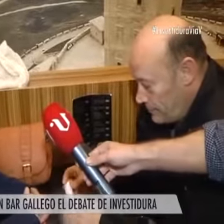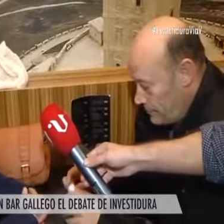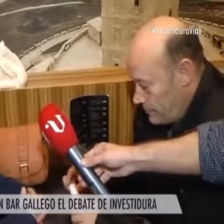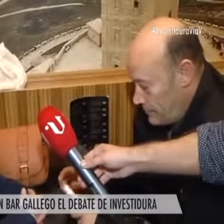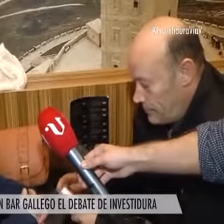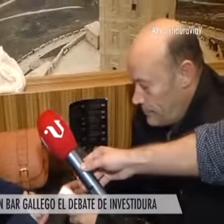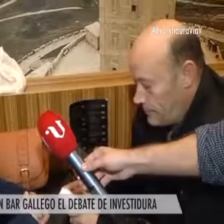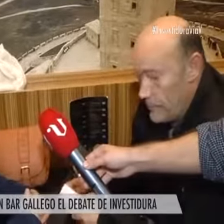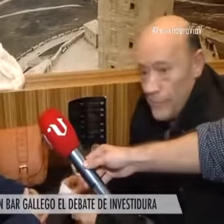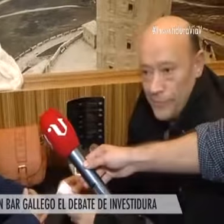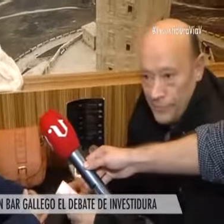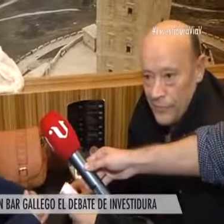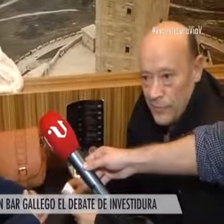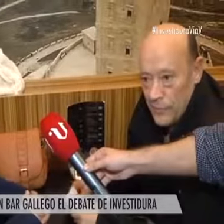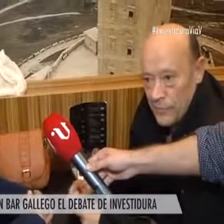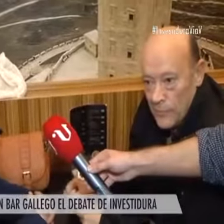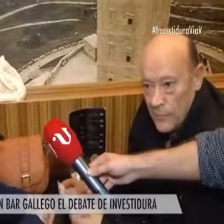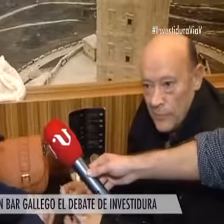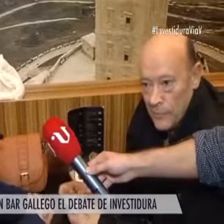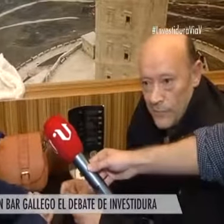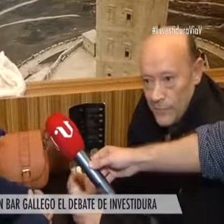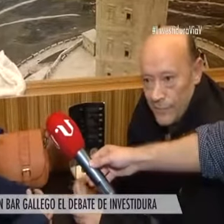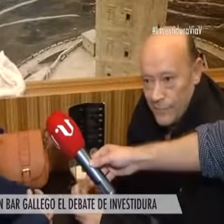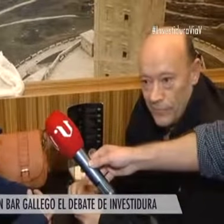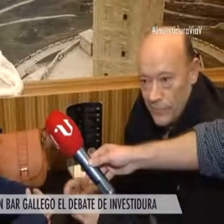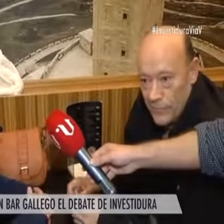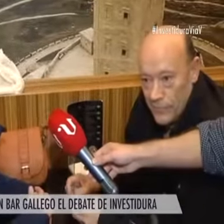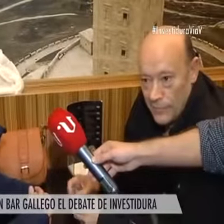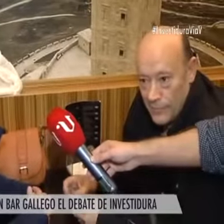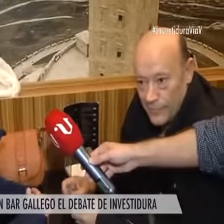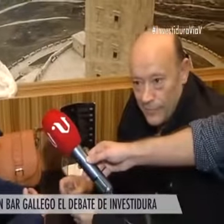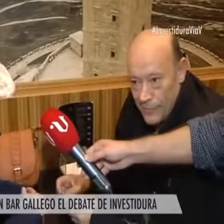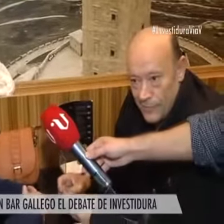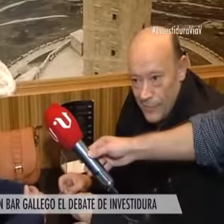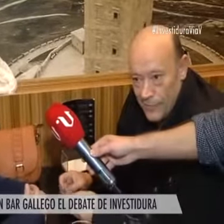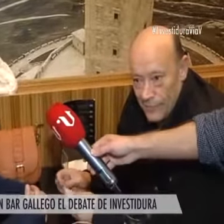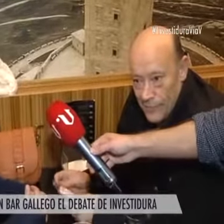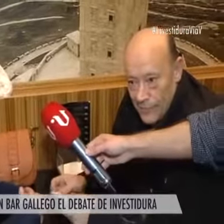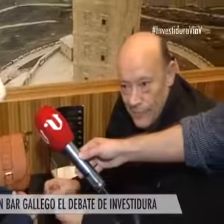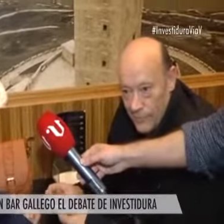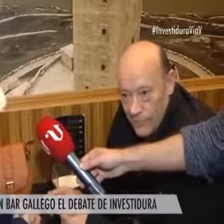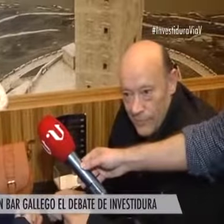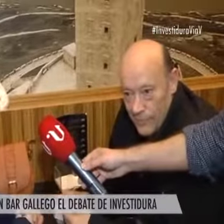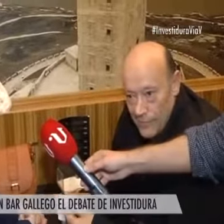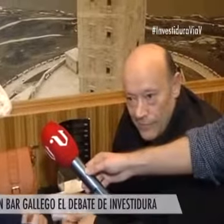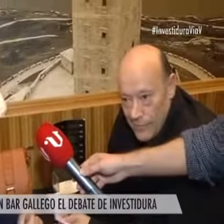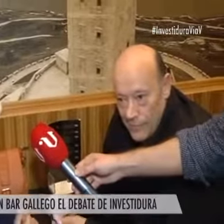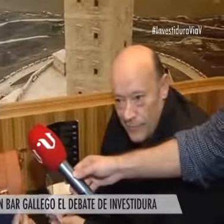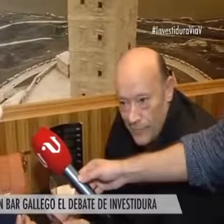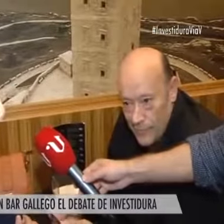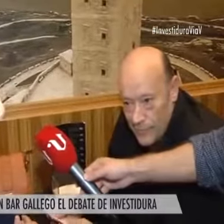triste es que estemos así, ¿no? Que un país esté así. Es una vergüenza, la verdad, es una vergüenza. Pero a ver si se arreglan entre